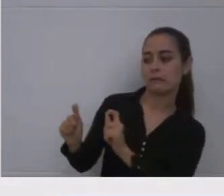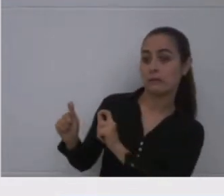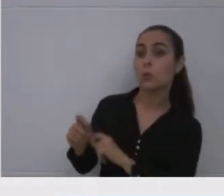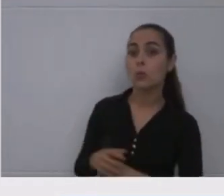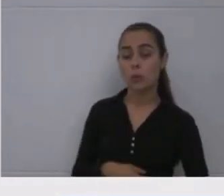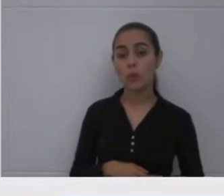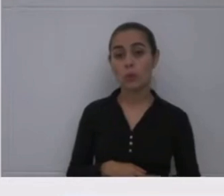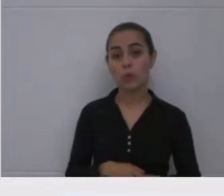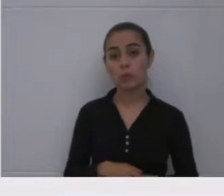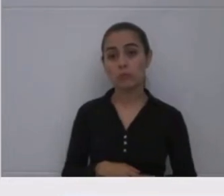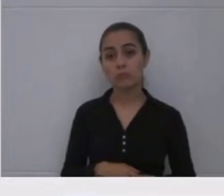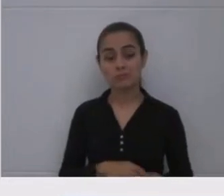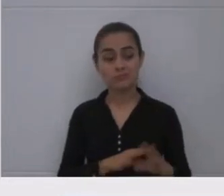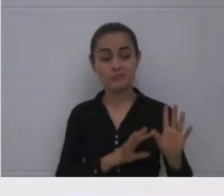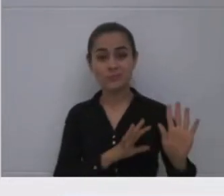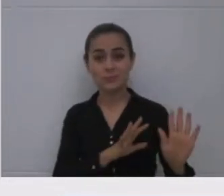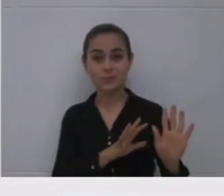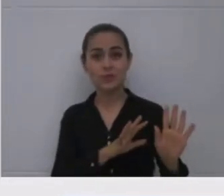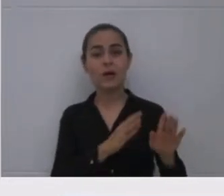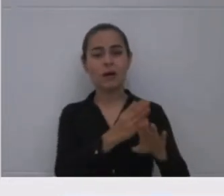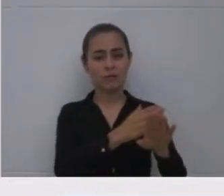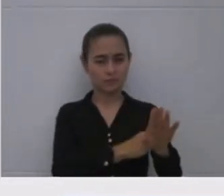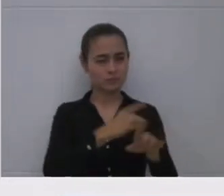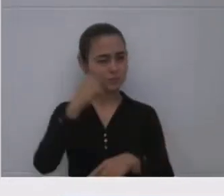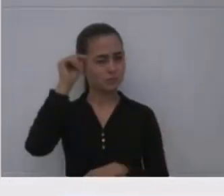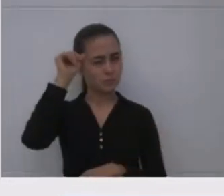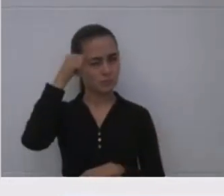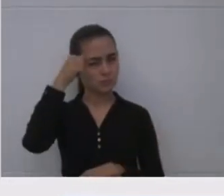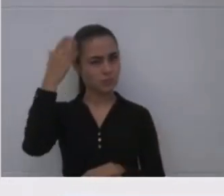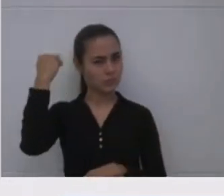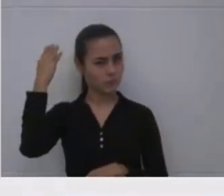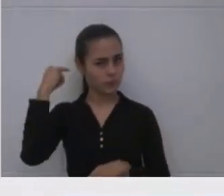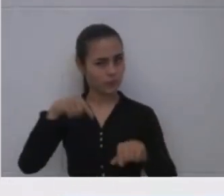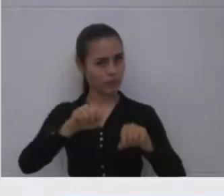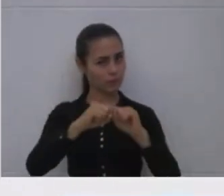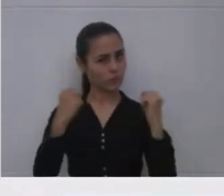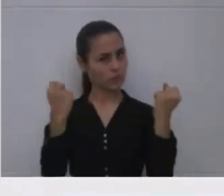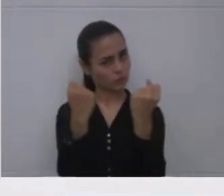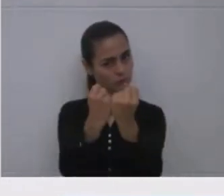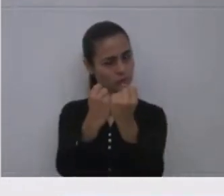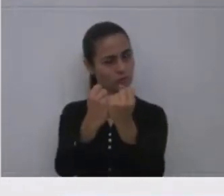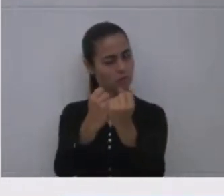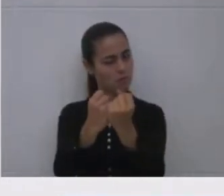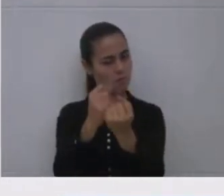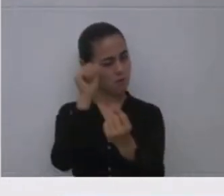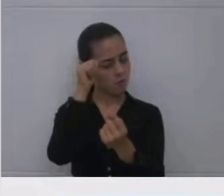Los hemos puesto en una situación que yo no recuerdo antes que se haya visto en el Consejo de Medellín,